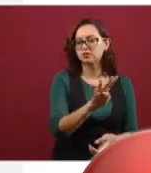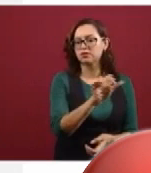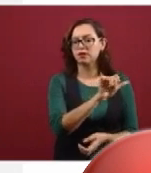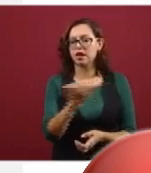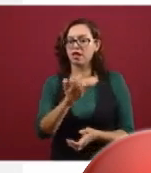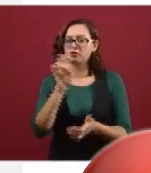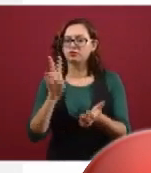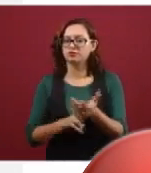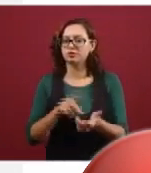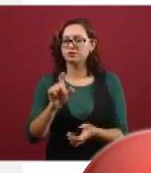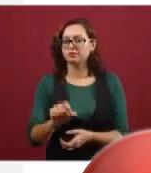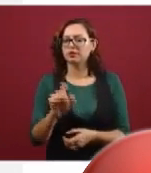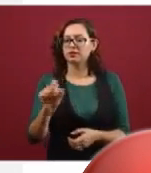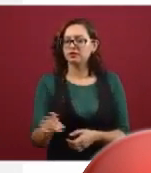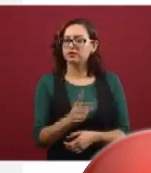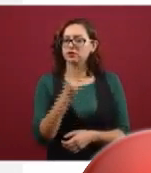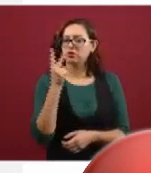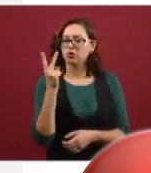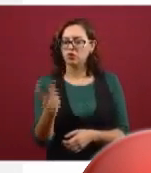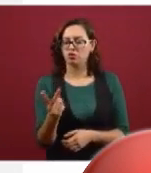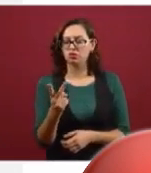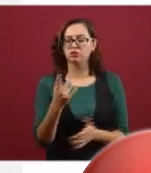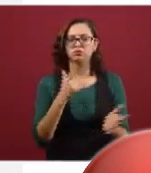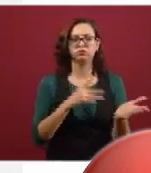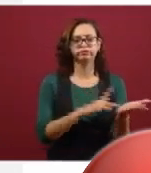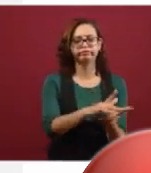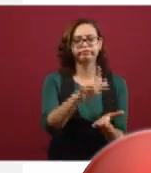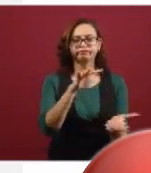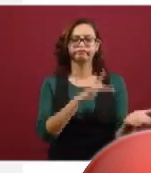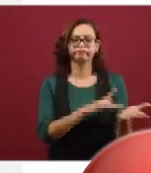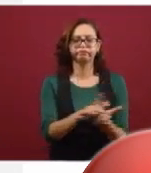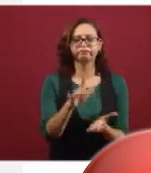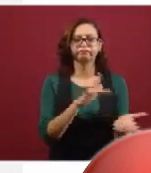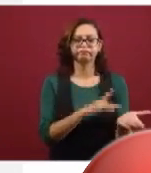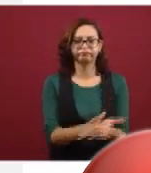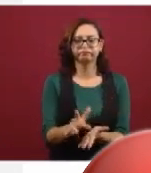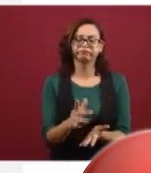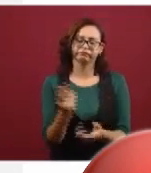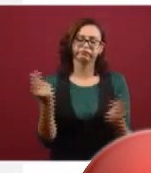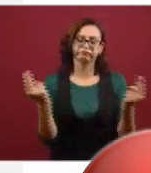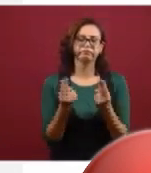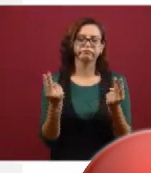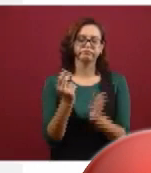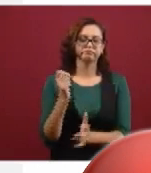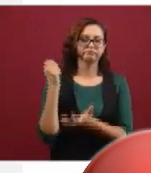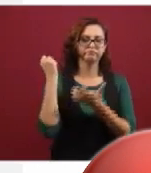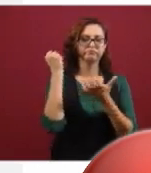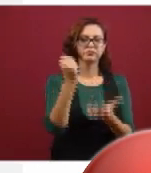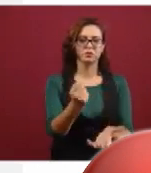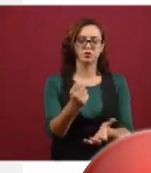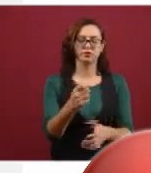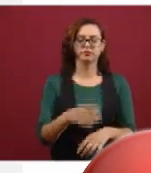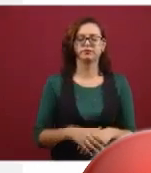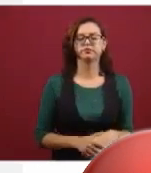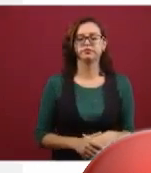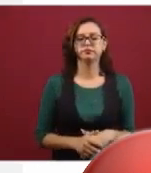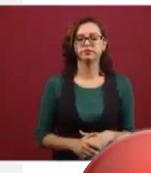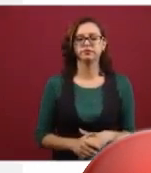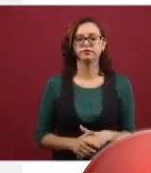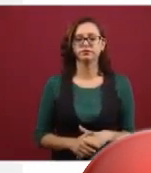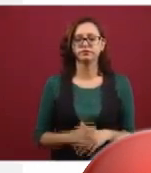2019-2022, a fin de complementar los requerimientos de inversión. De especial